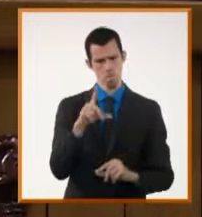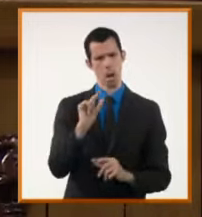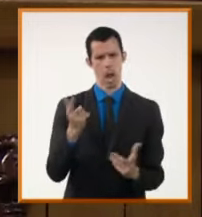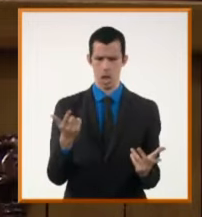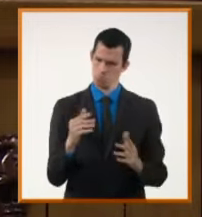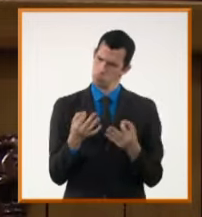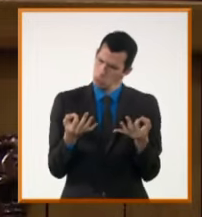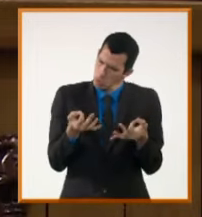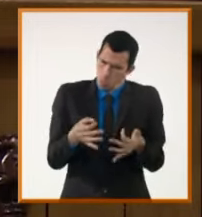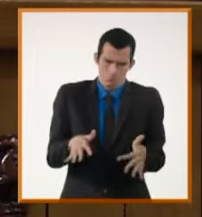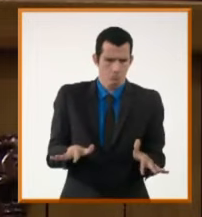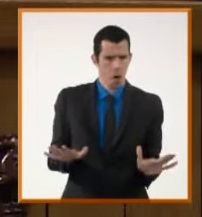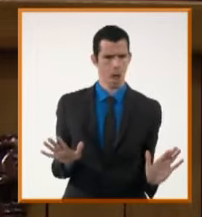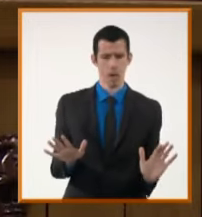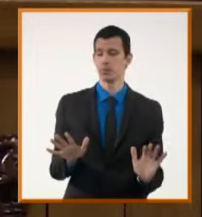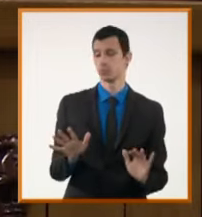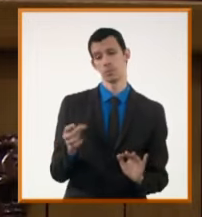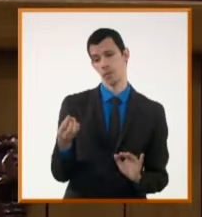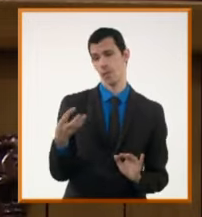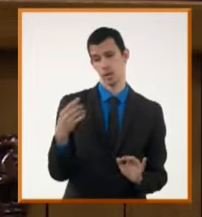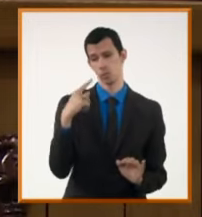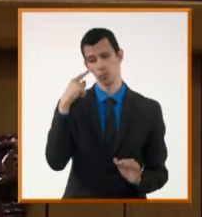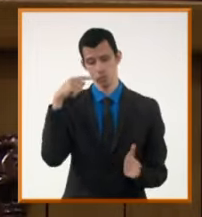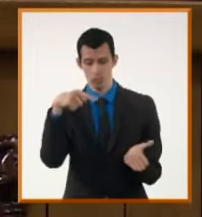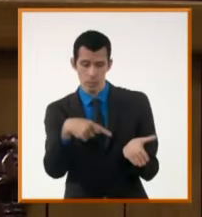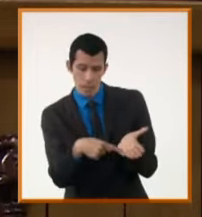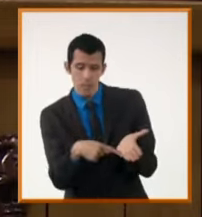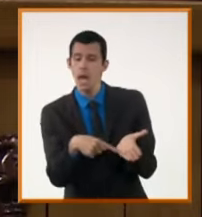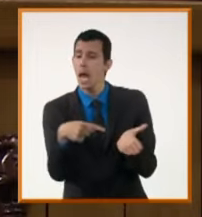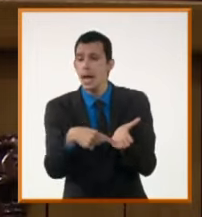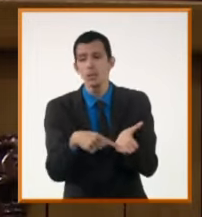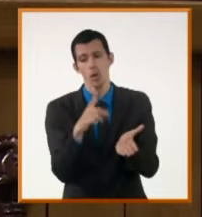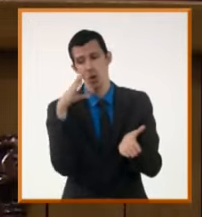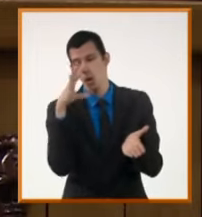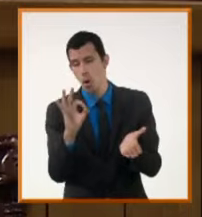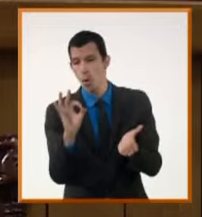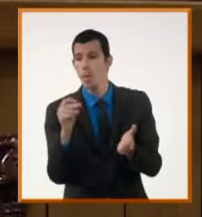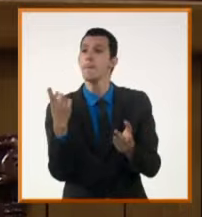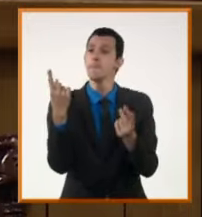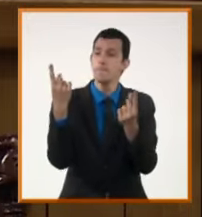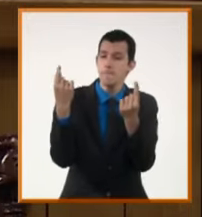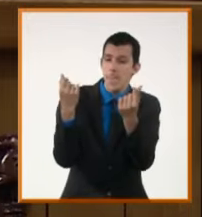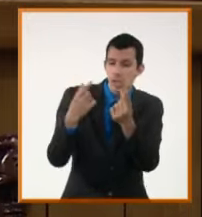precio y, por tanto, debe pagarse como tal los impuestos correspondientes.